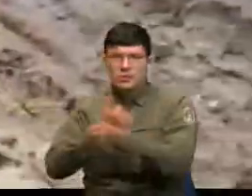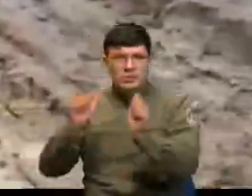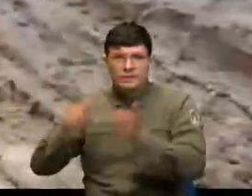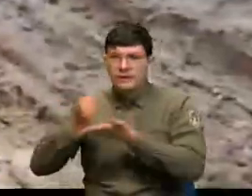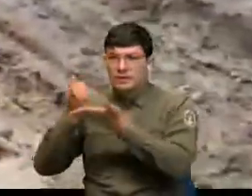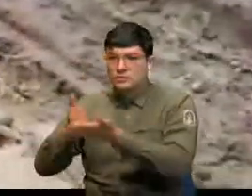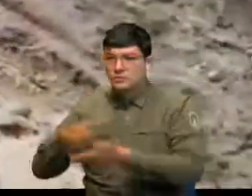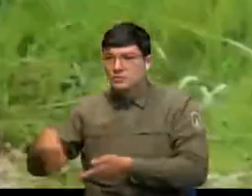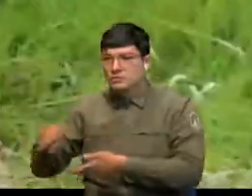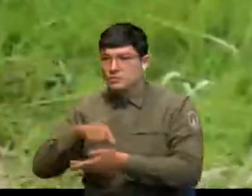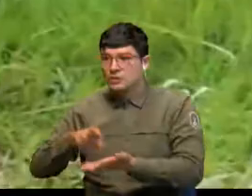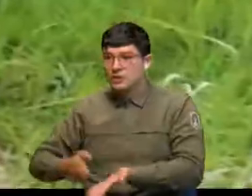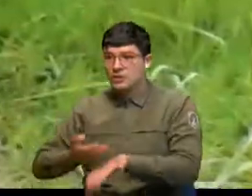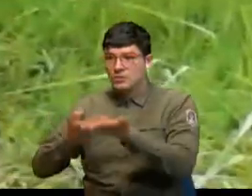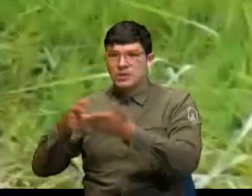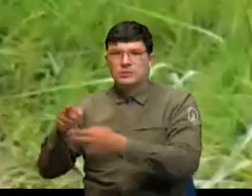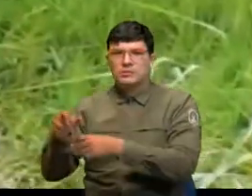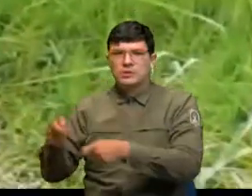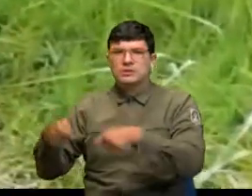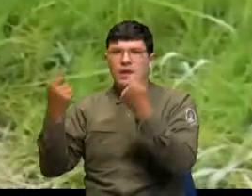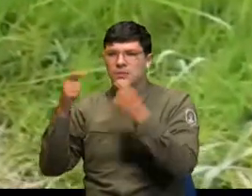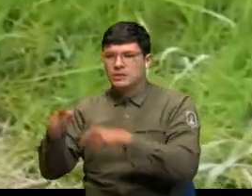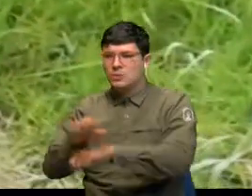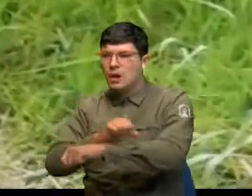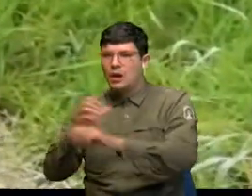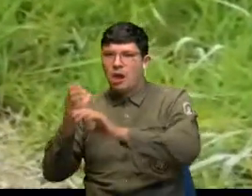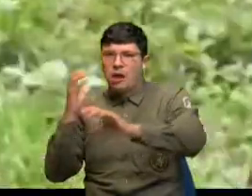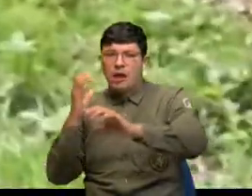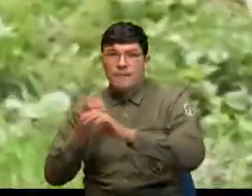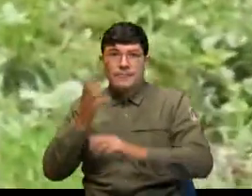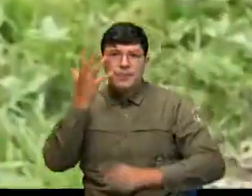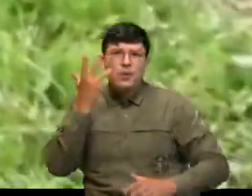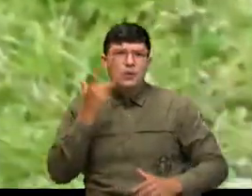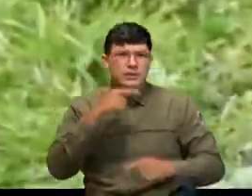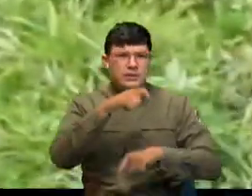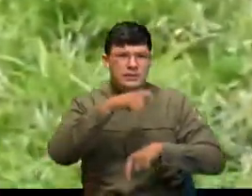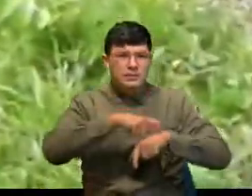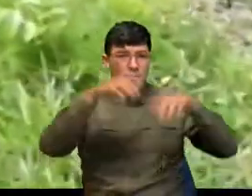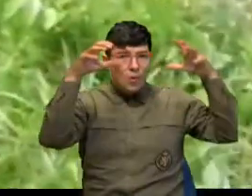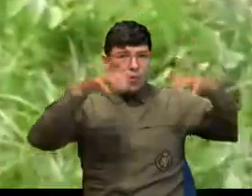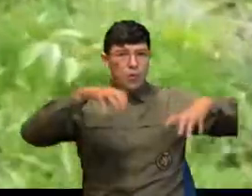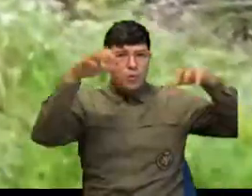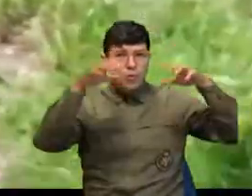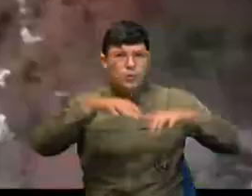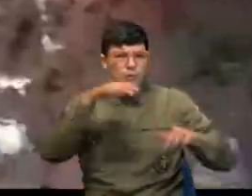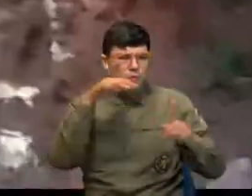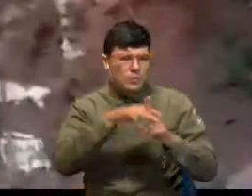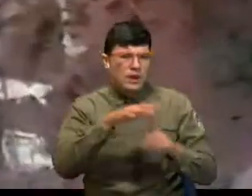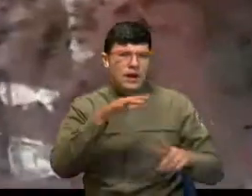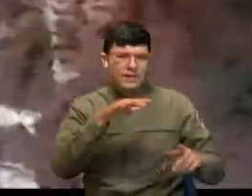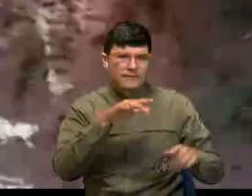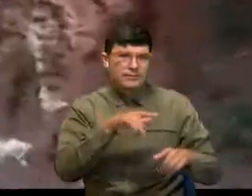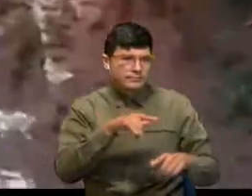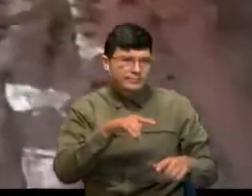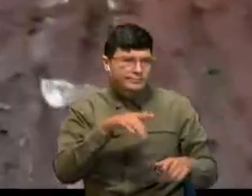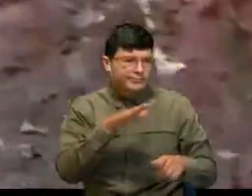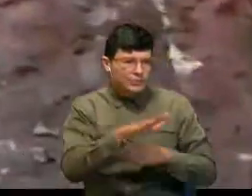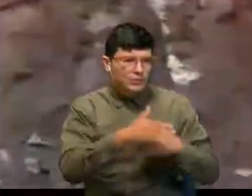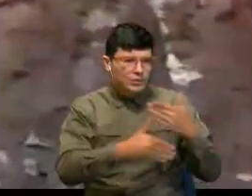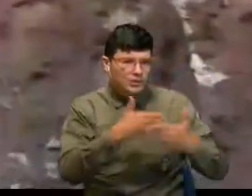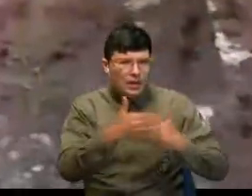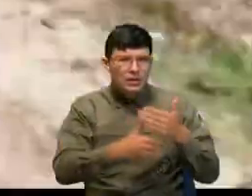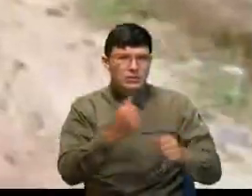sacar este camión citó cada día de esta temporada de lluvia se de enterrado el esfuerzo del